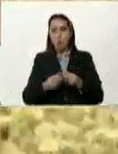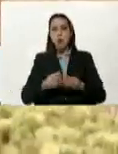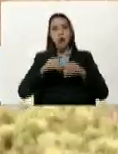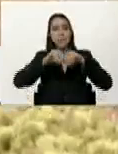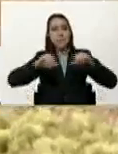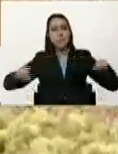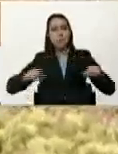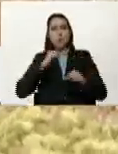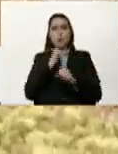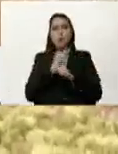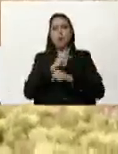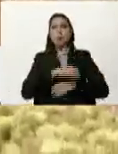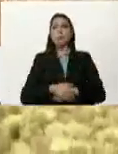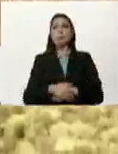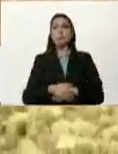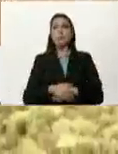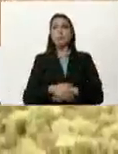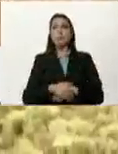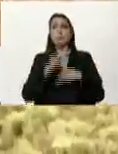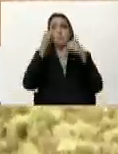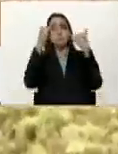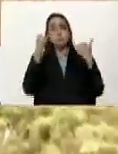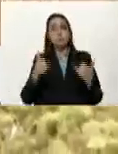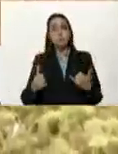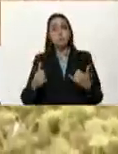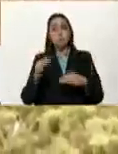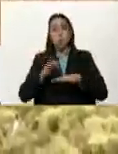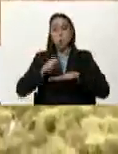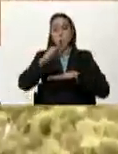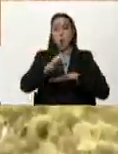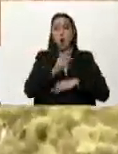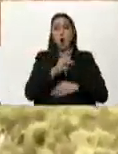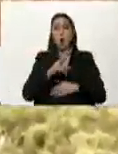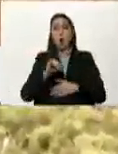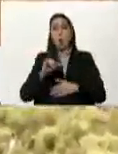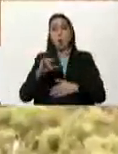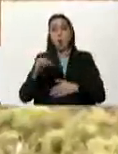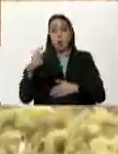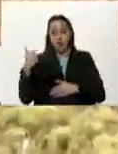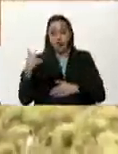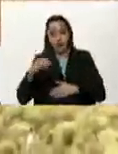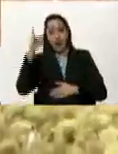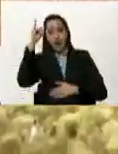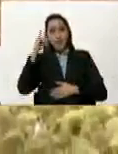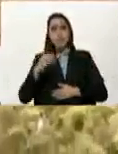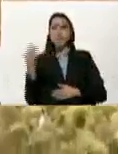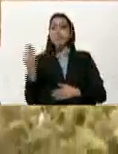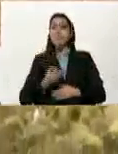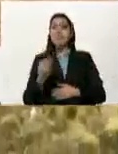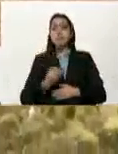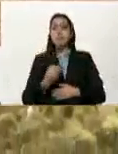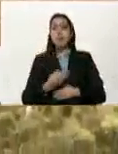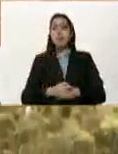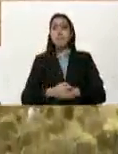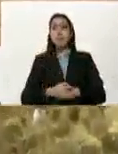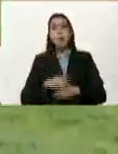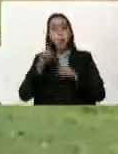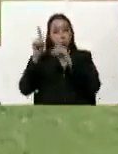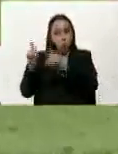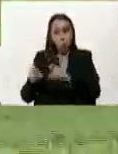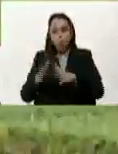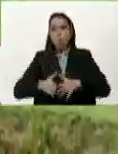venezolano presidente que acá desde el municipio jáuregui hay y ha habido siempre una gran producción